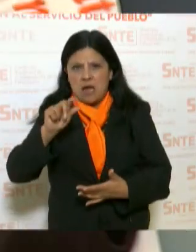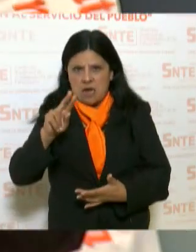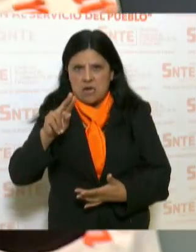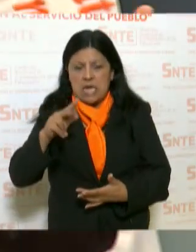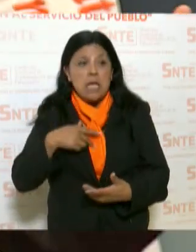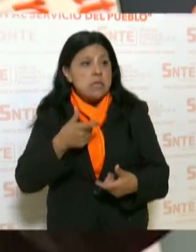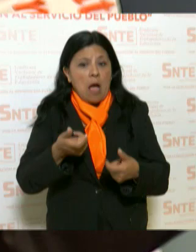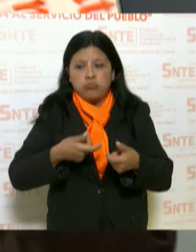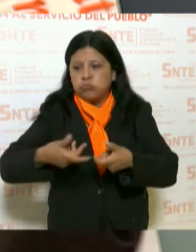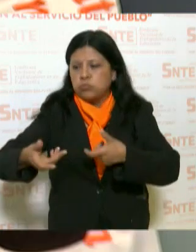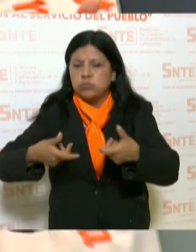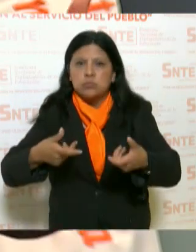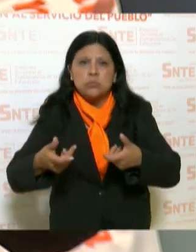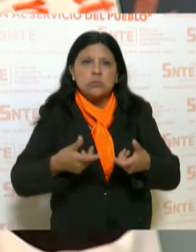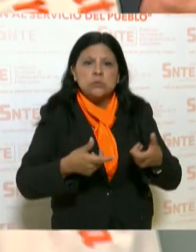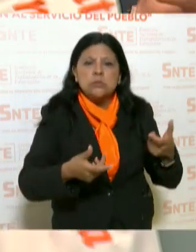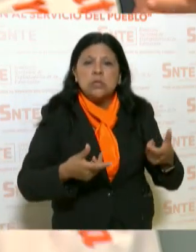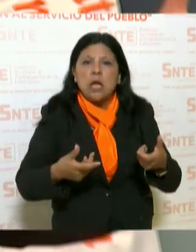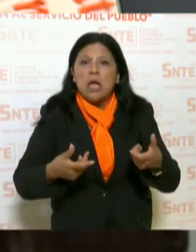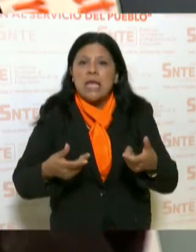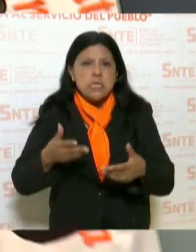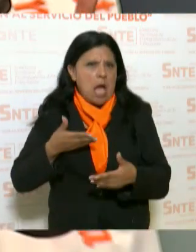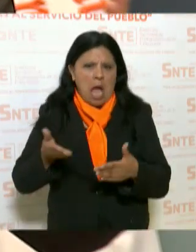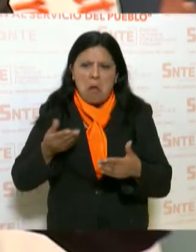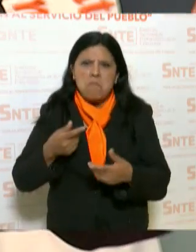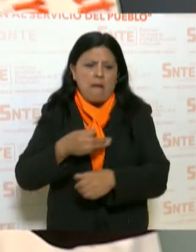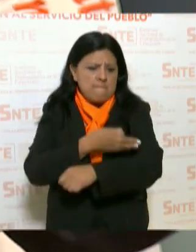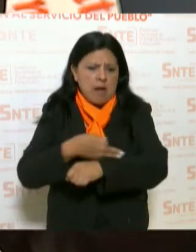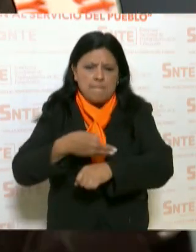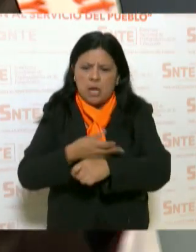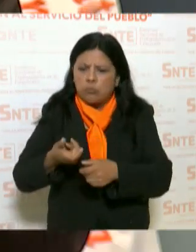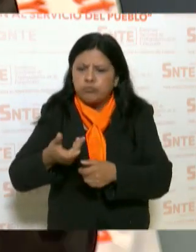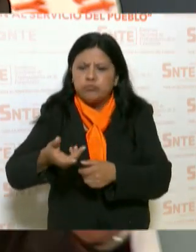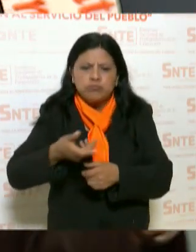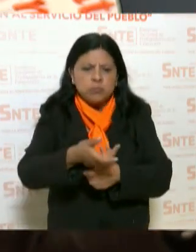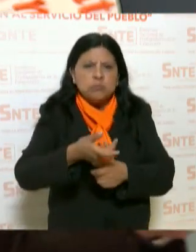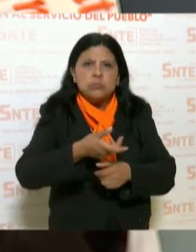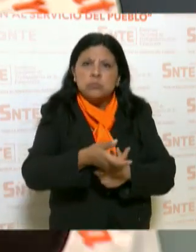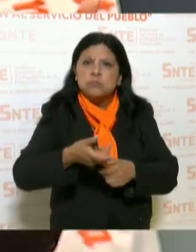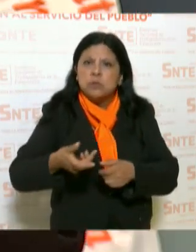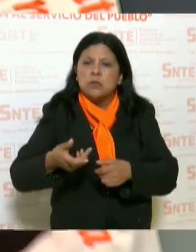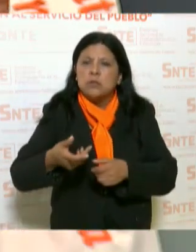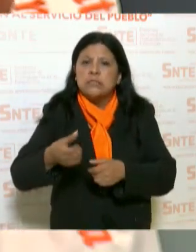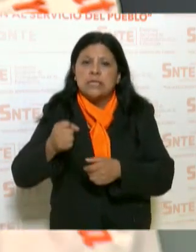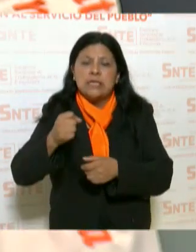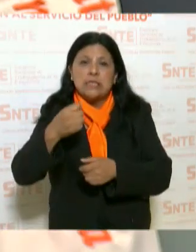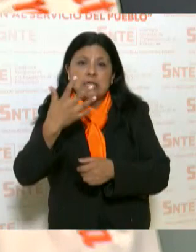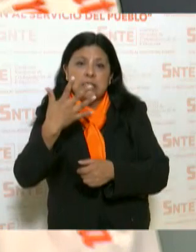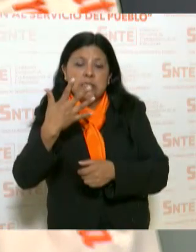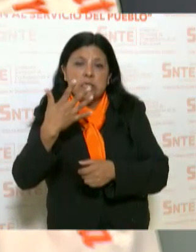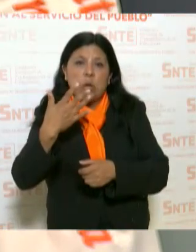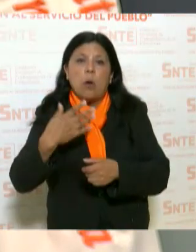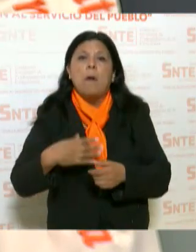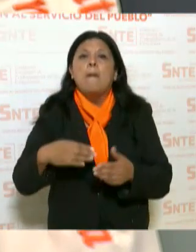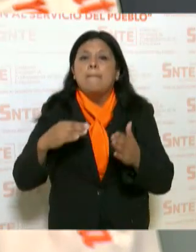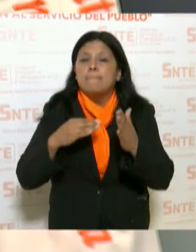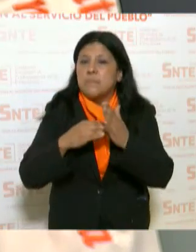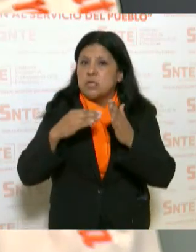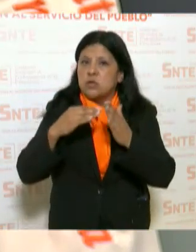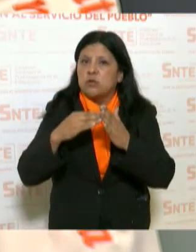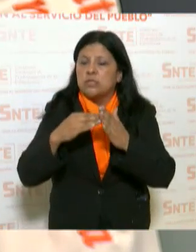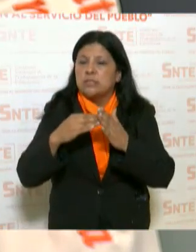a 25 millones de familias, lo que estamos destinando del presupuesto, con eso